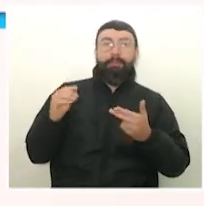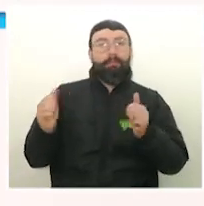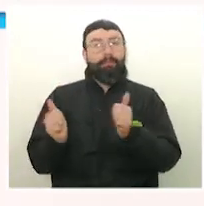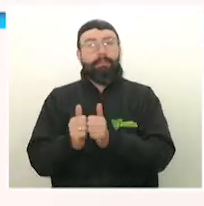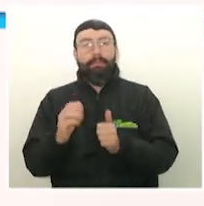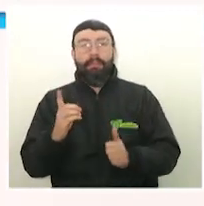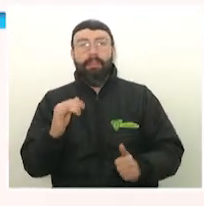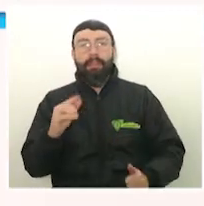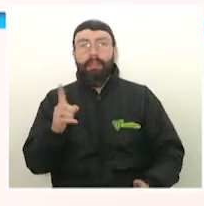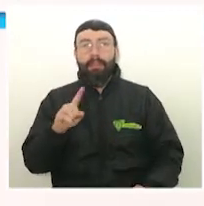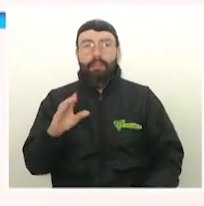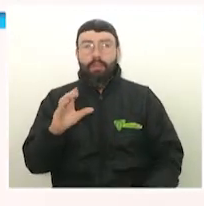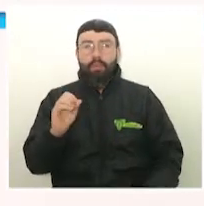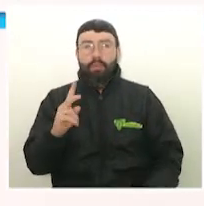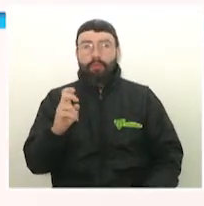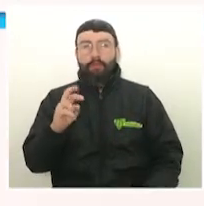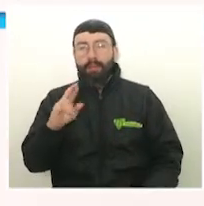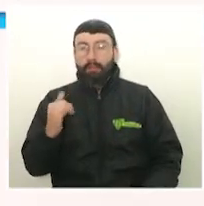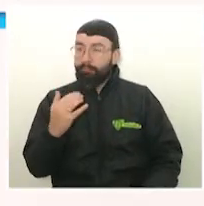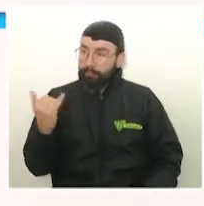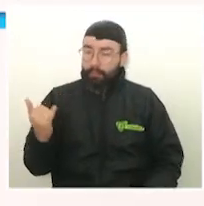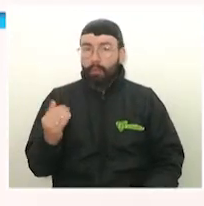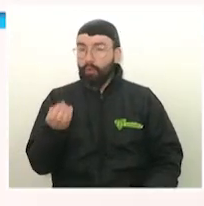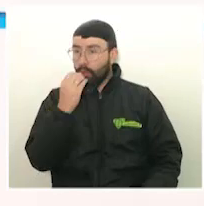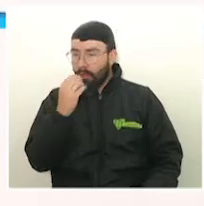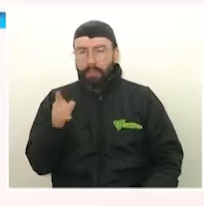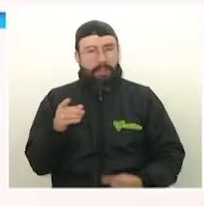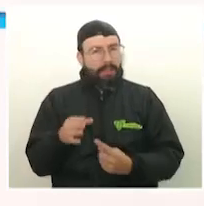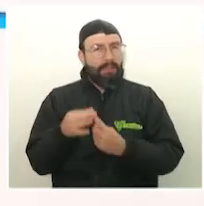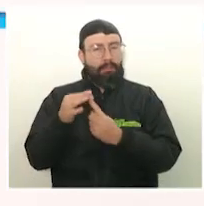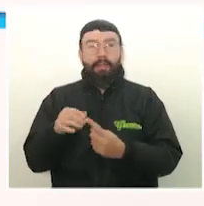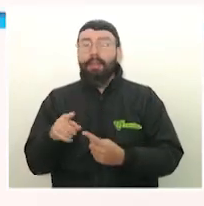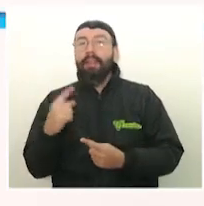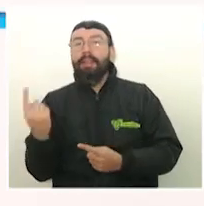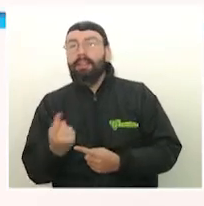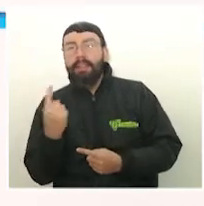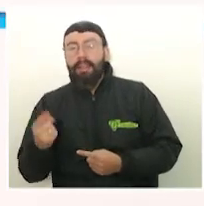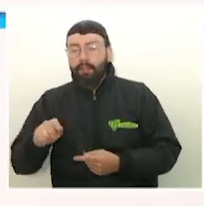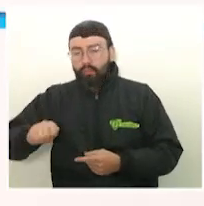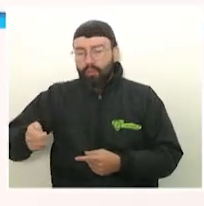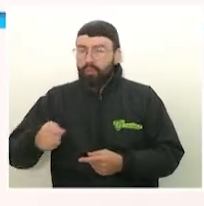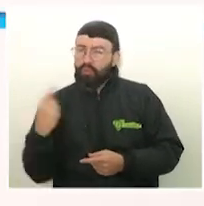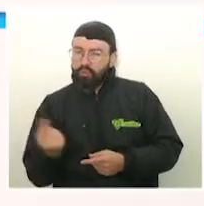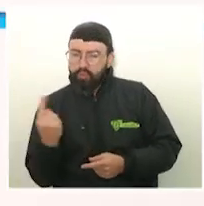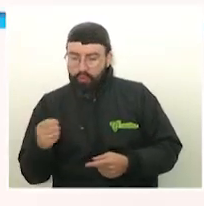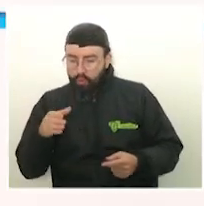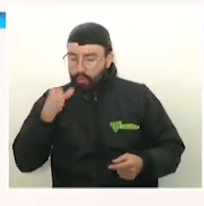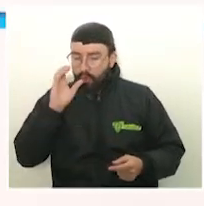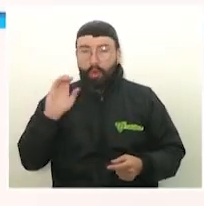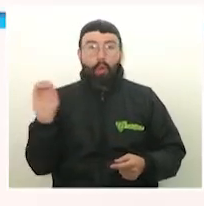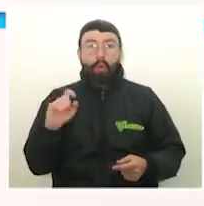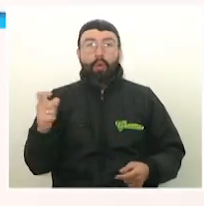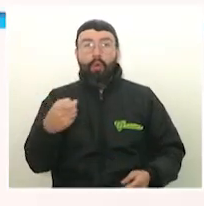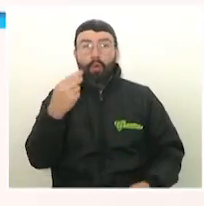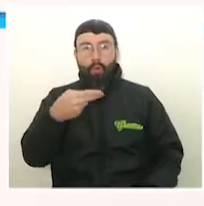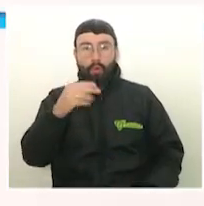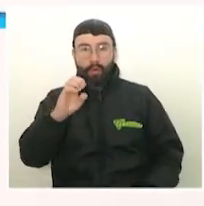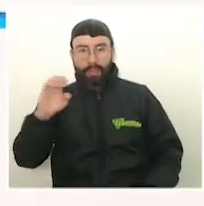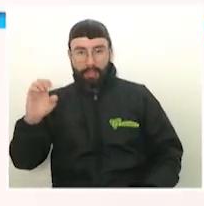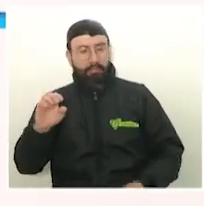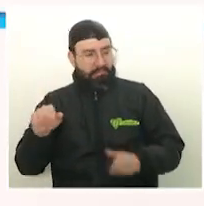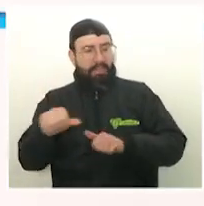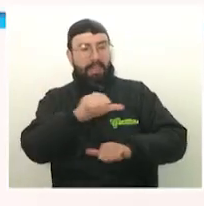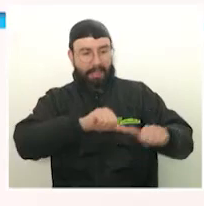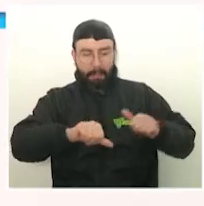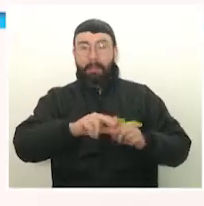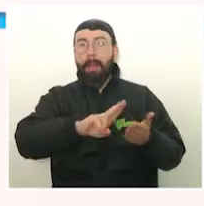Home and Health y unos alimentos maravillosos como son las leches vegetales, el ghee, que es una grasa fantástica para reemplazar las margarinas y